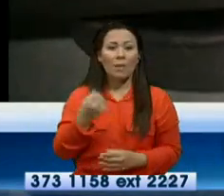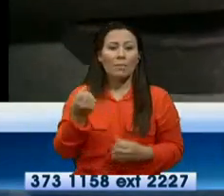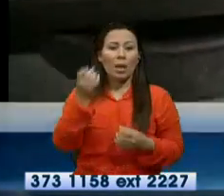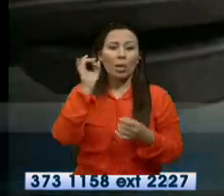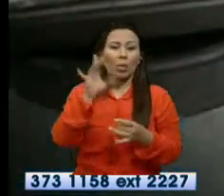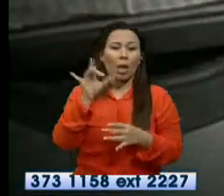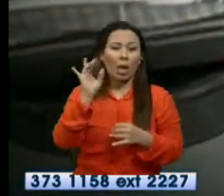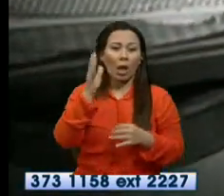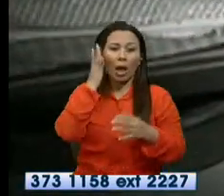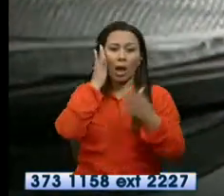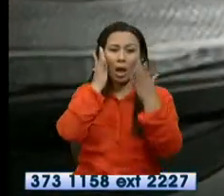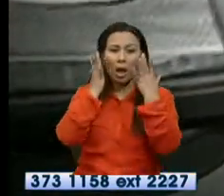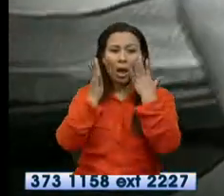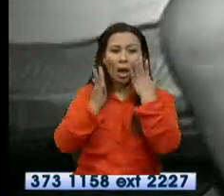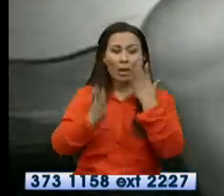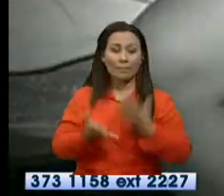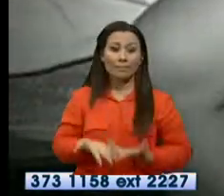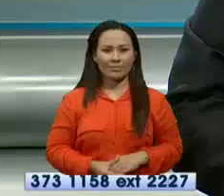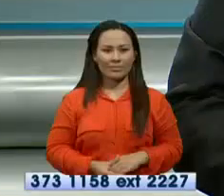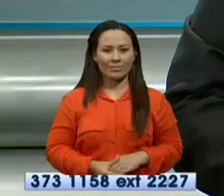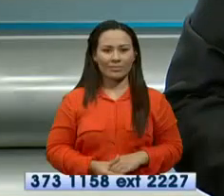Informó Rosalena Vascones.